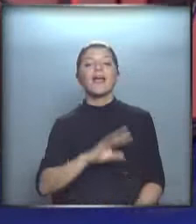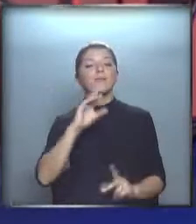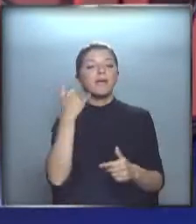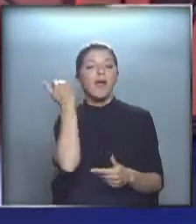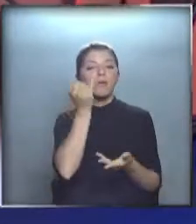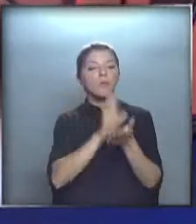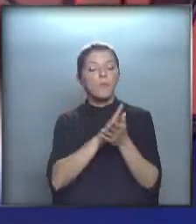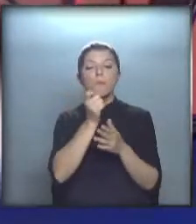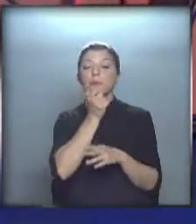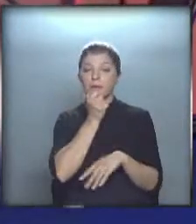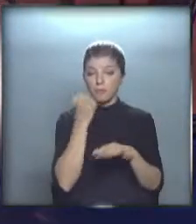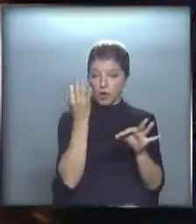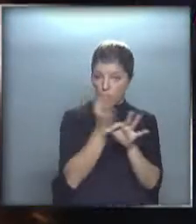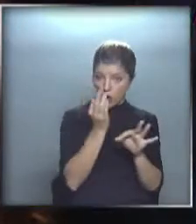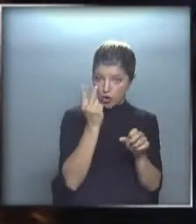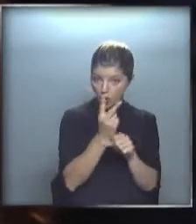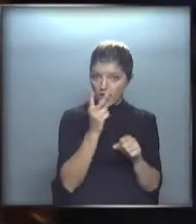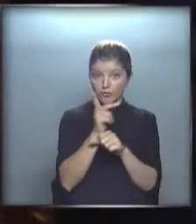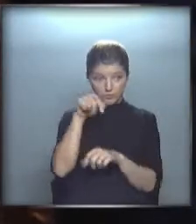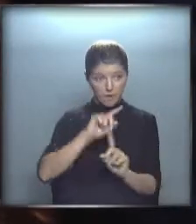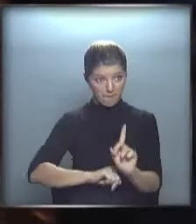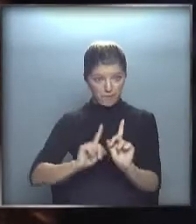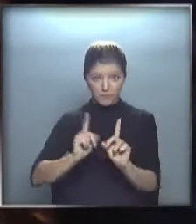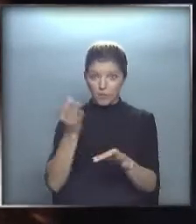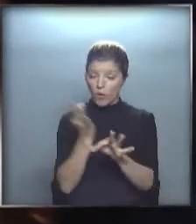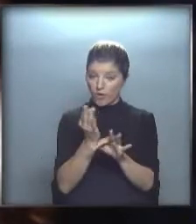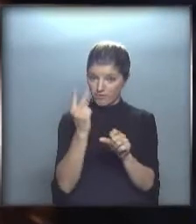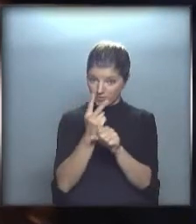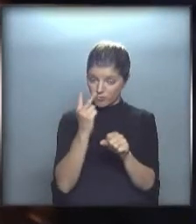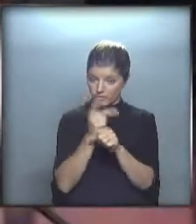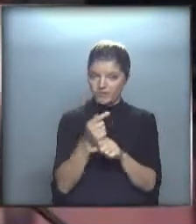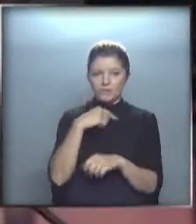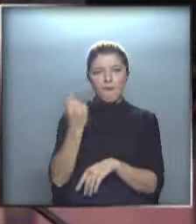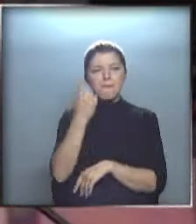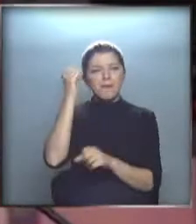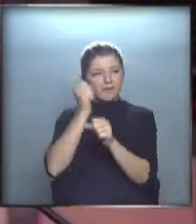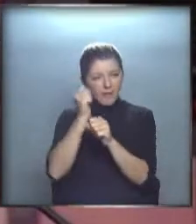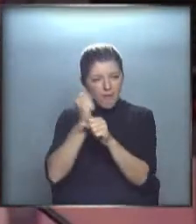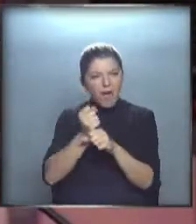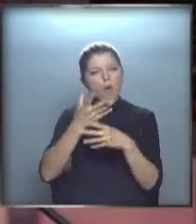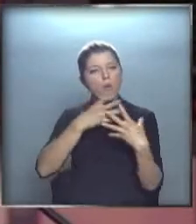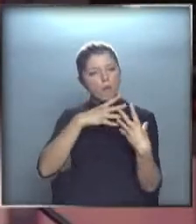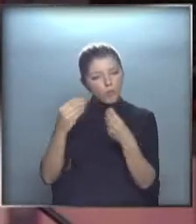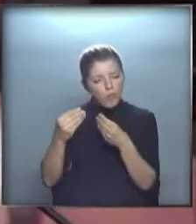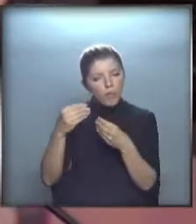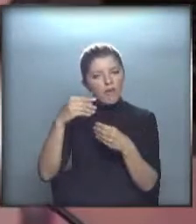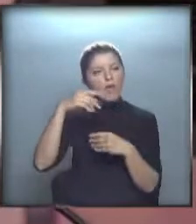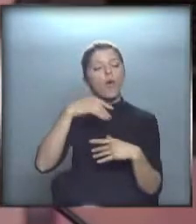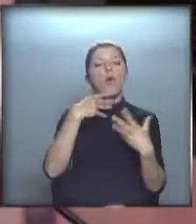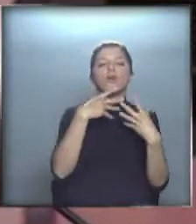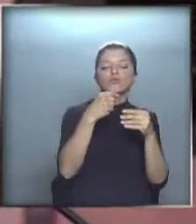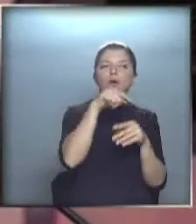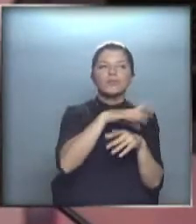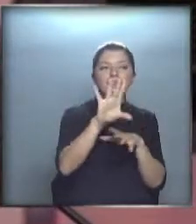¿cómo sienten que la escuela, porque ustedes están en el colegio ahora, los prepara para... el primer trabajo para saber lo que quieren estudiar? Si sienten que los acompañen en eso,